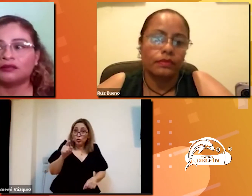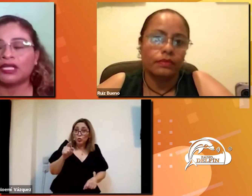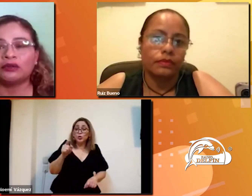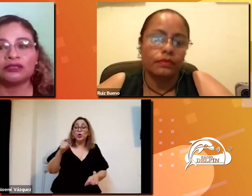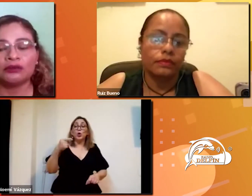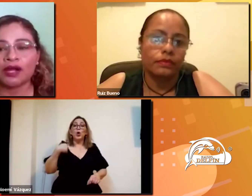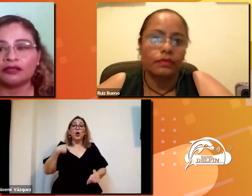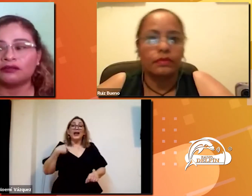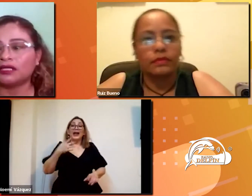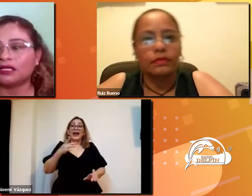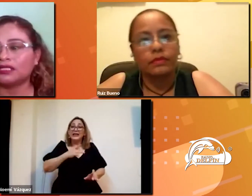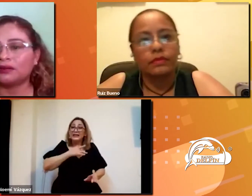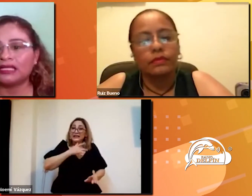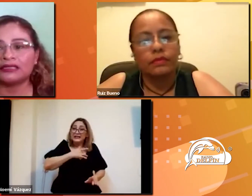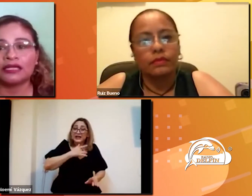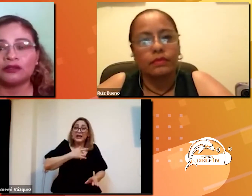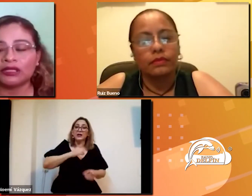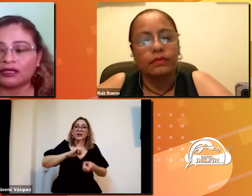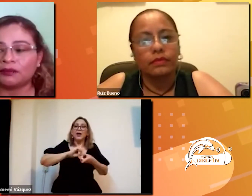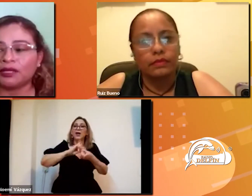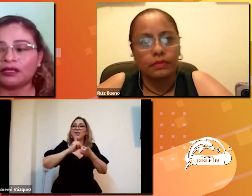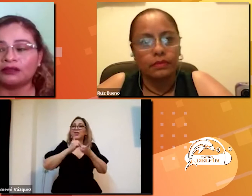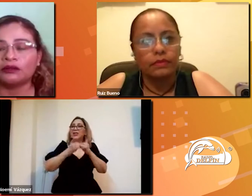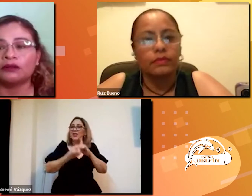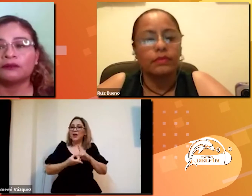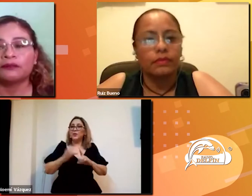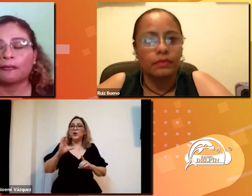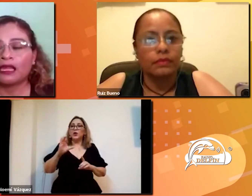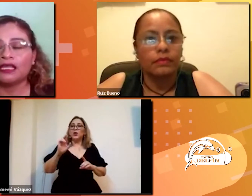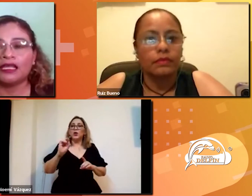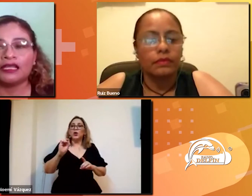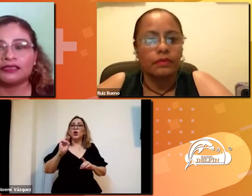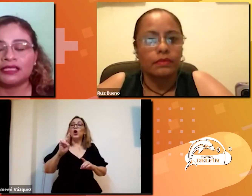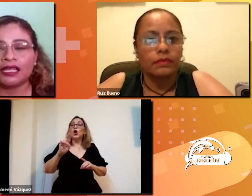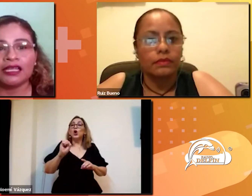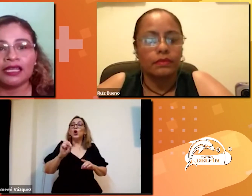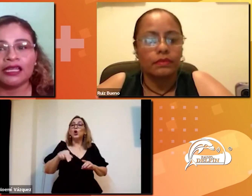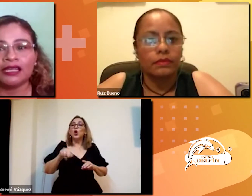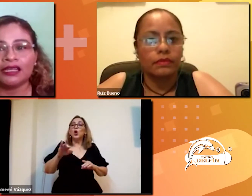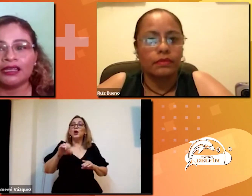apoyar, ya no es de un año, ya lleva 10 años en tratamiento,